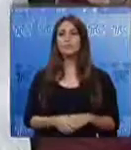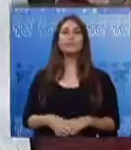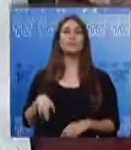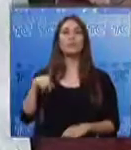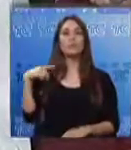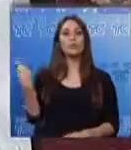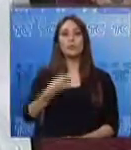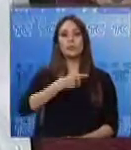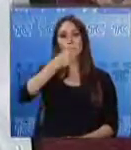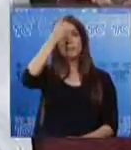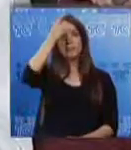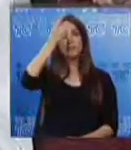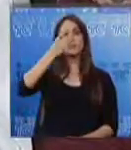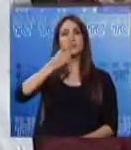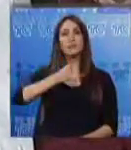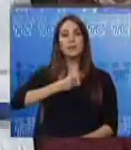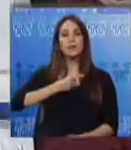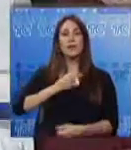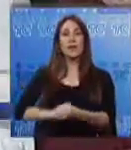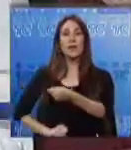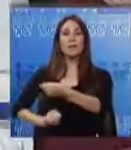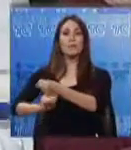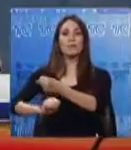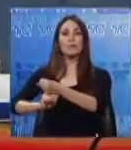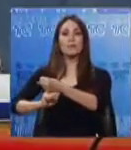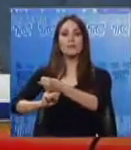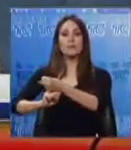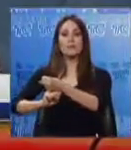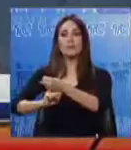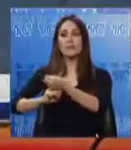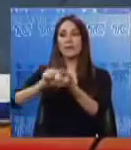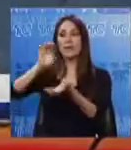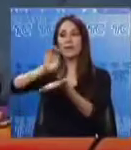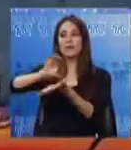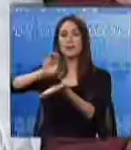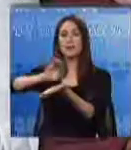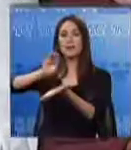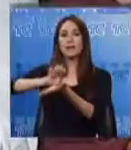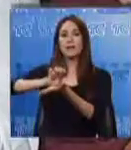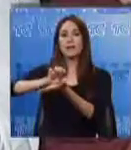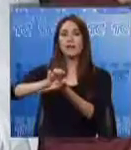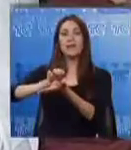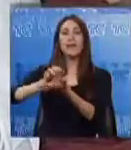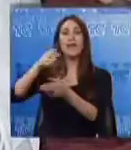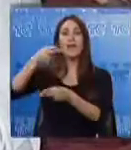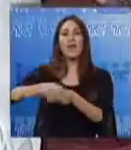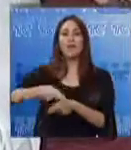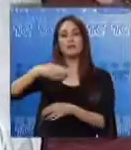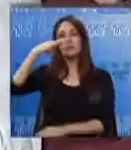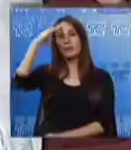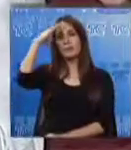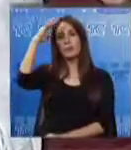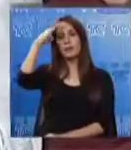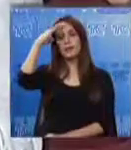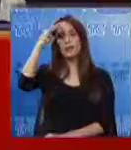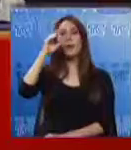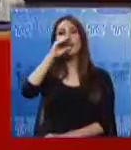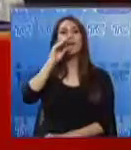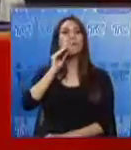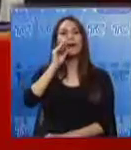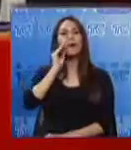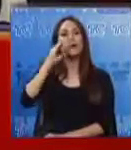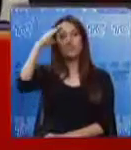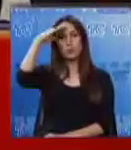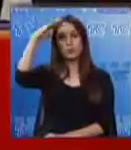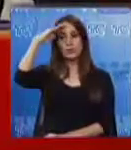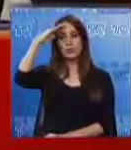decidido apoyar a la candidatura excomandante general Paco Moncayo. Paco